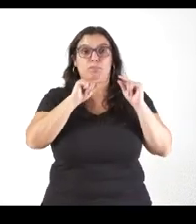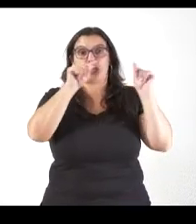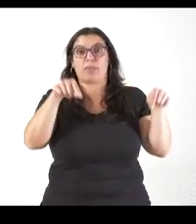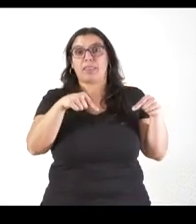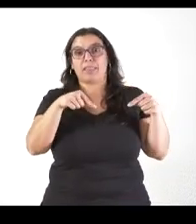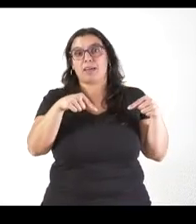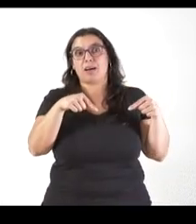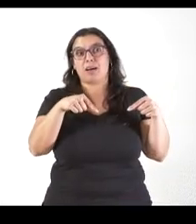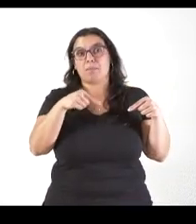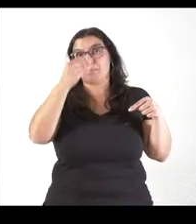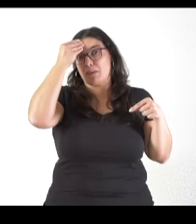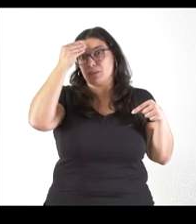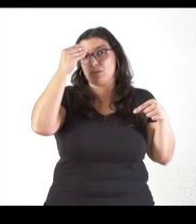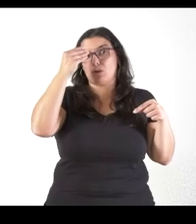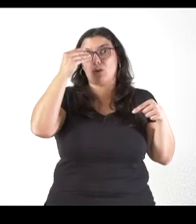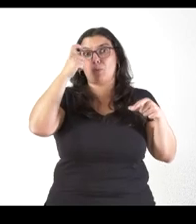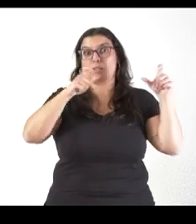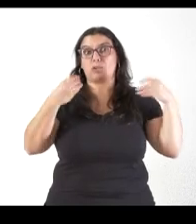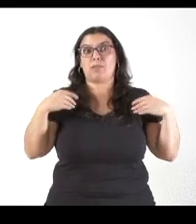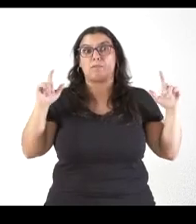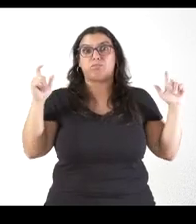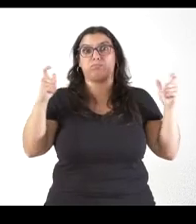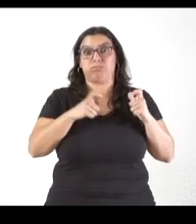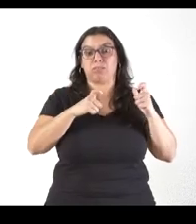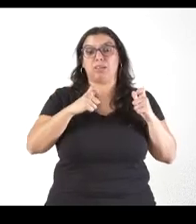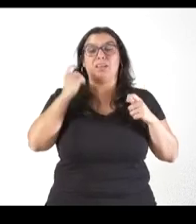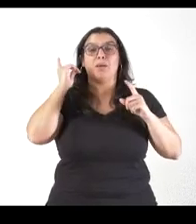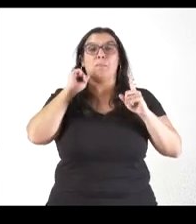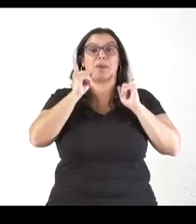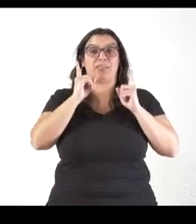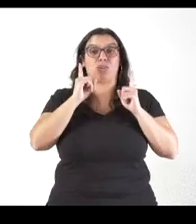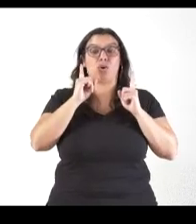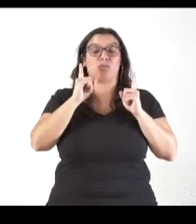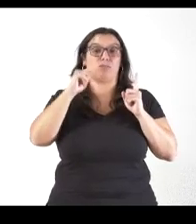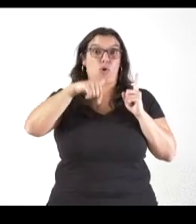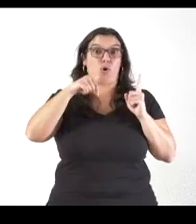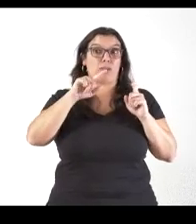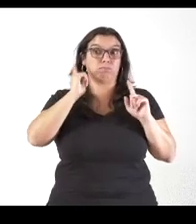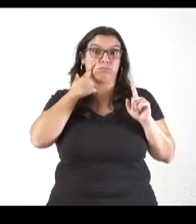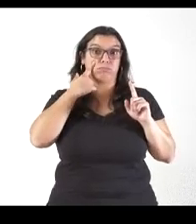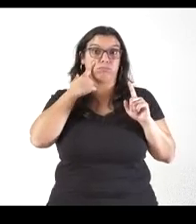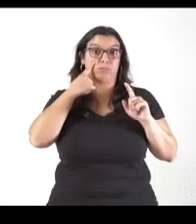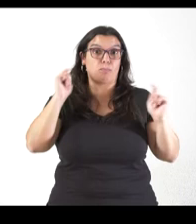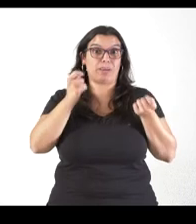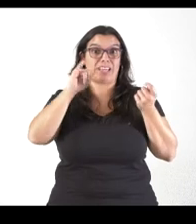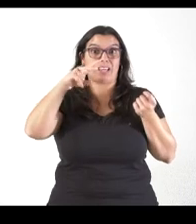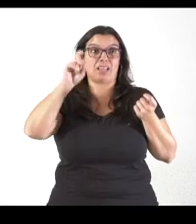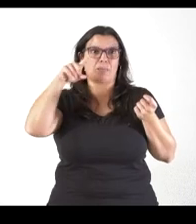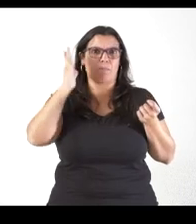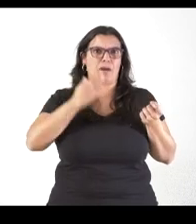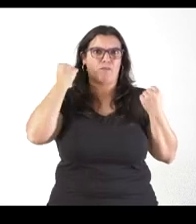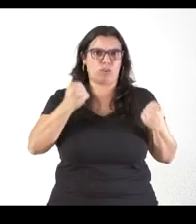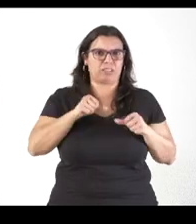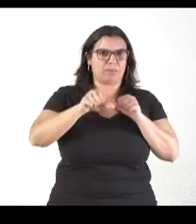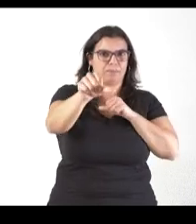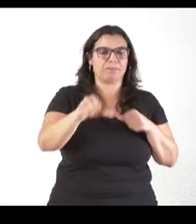creo que más población pierde y en las proyecciones del INE de hoy nos machaca también no